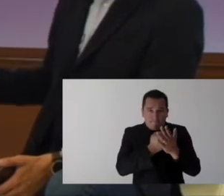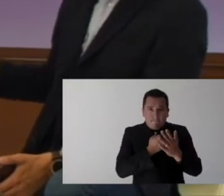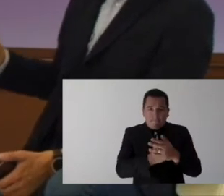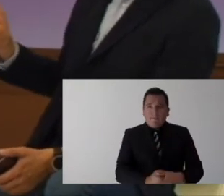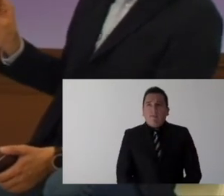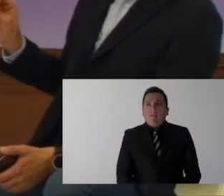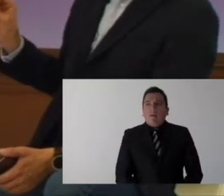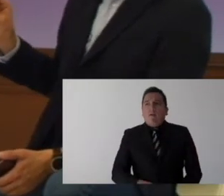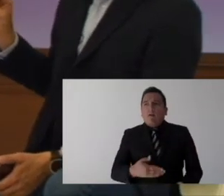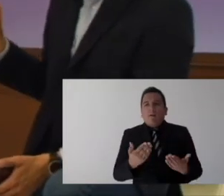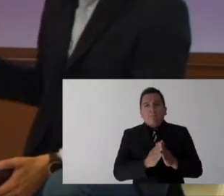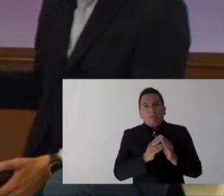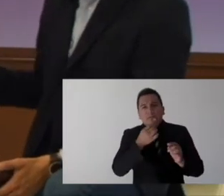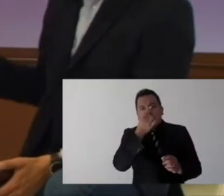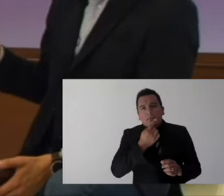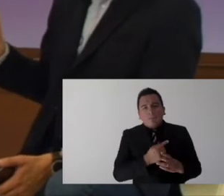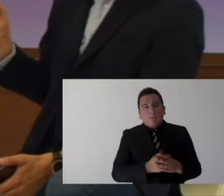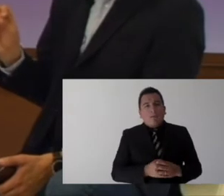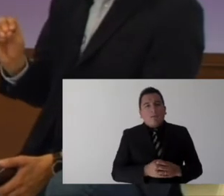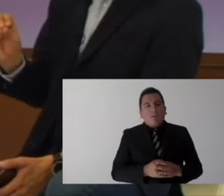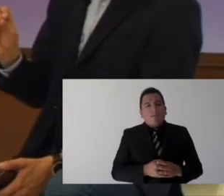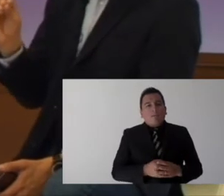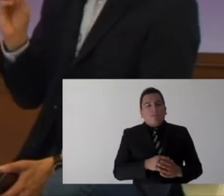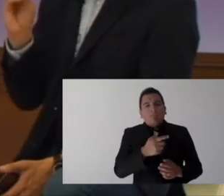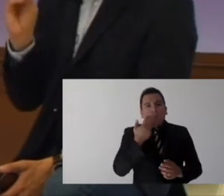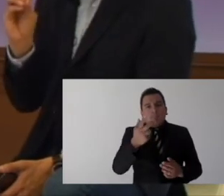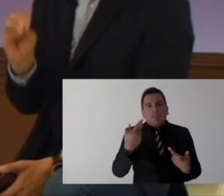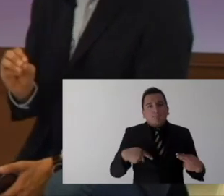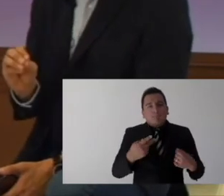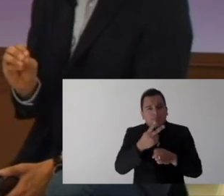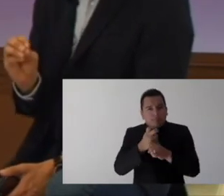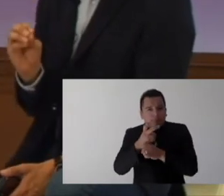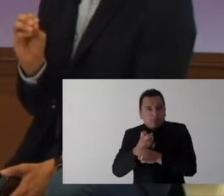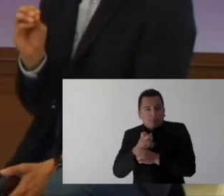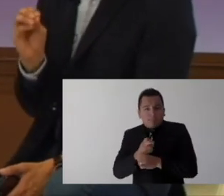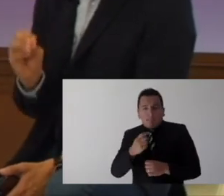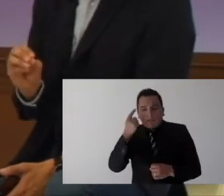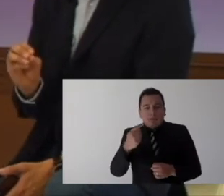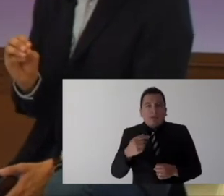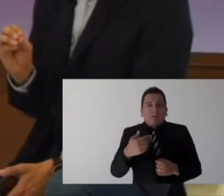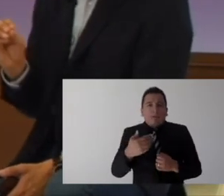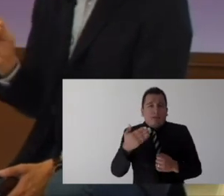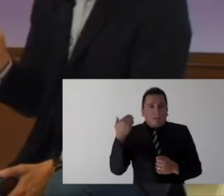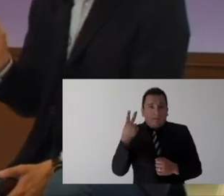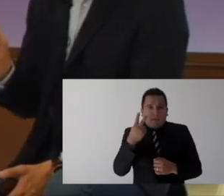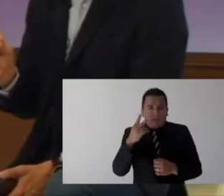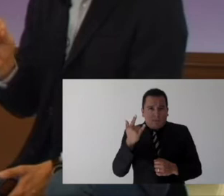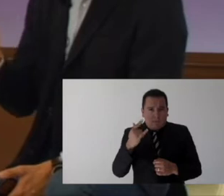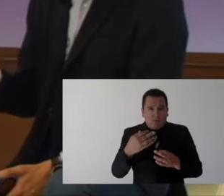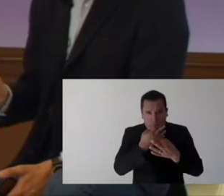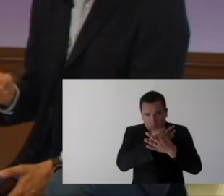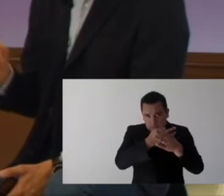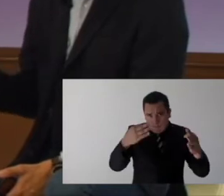favor, Luis, de esta convocatoria que, insisto, el pasado día 2 de julio fue emitida entre